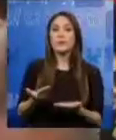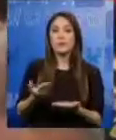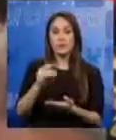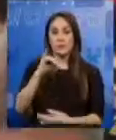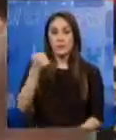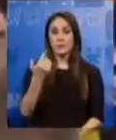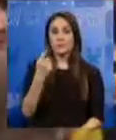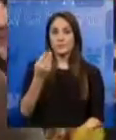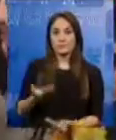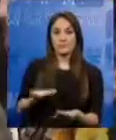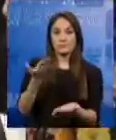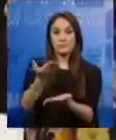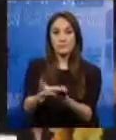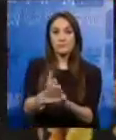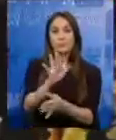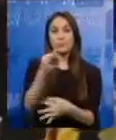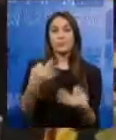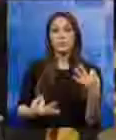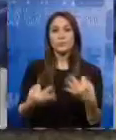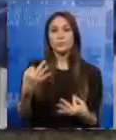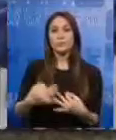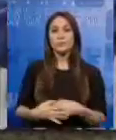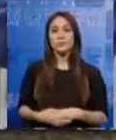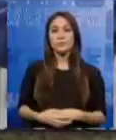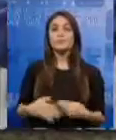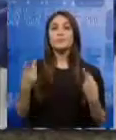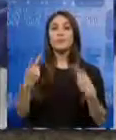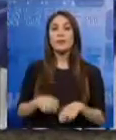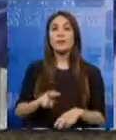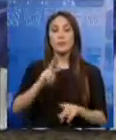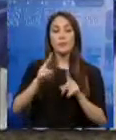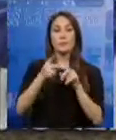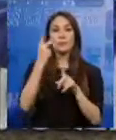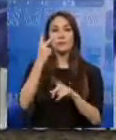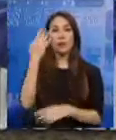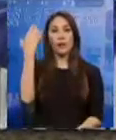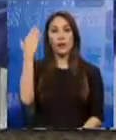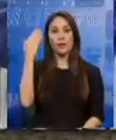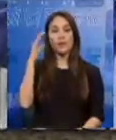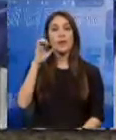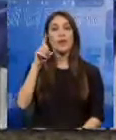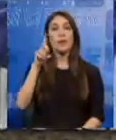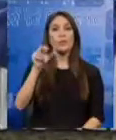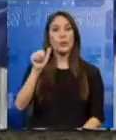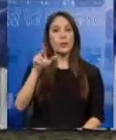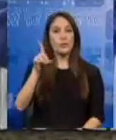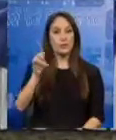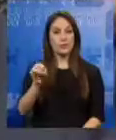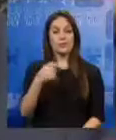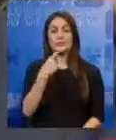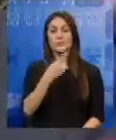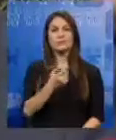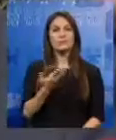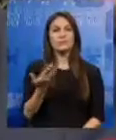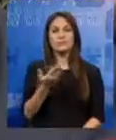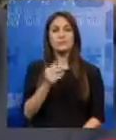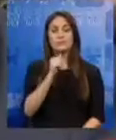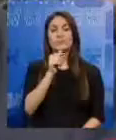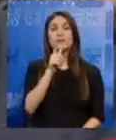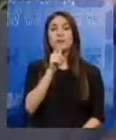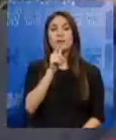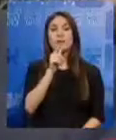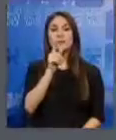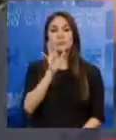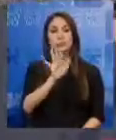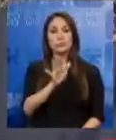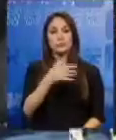jueves ante las autoridades judiciales. Además, el vicealcalde de Quito, Eduardo del Pozo, no reveló a quién iban